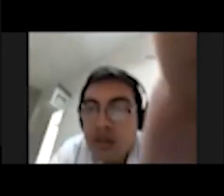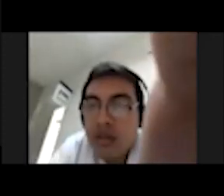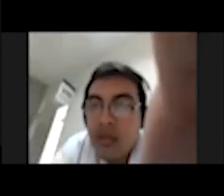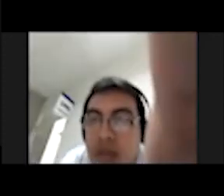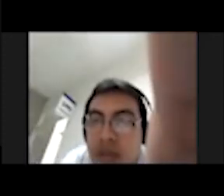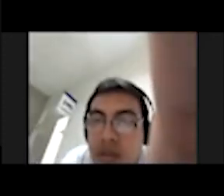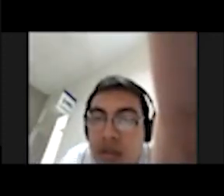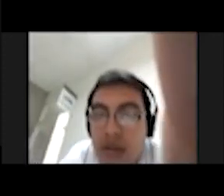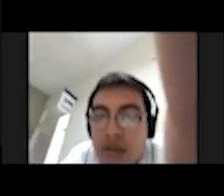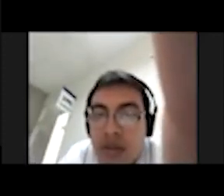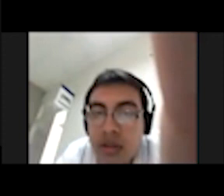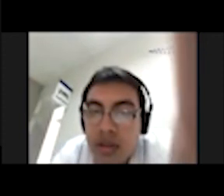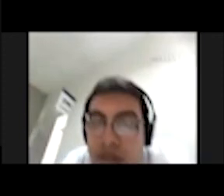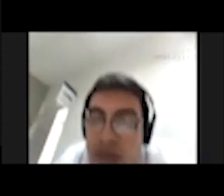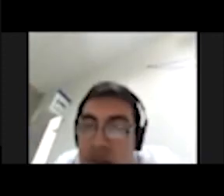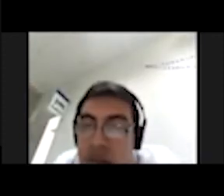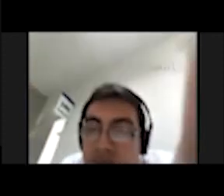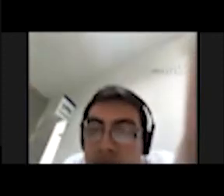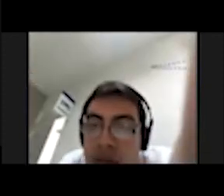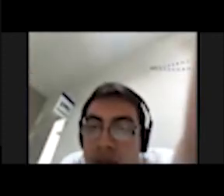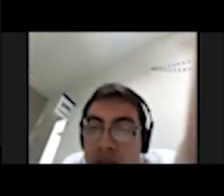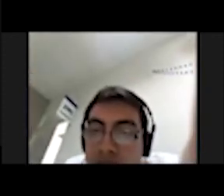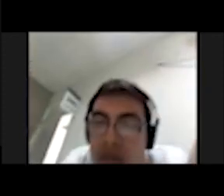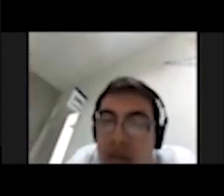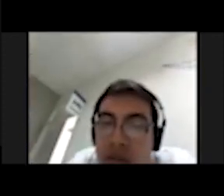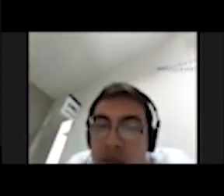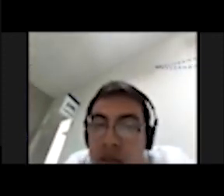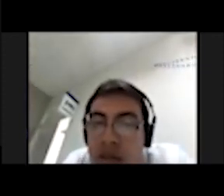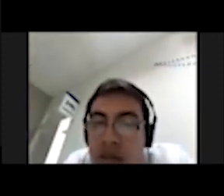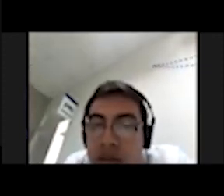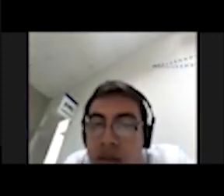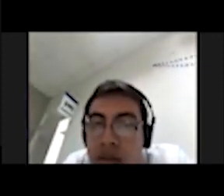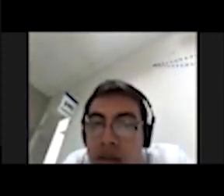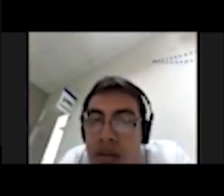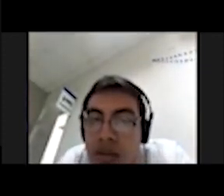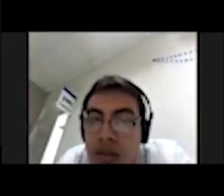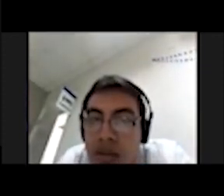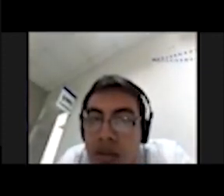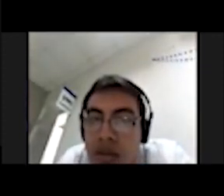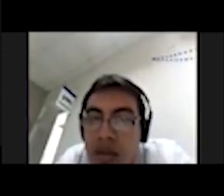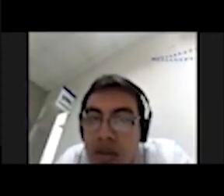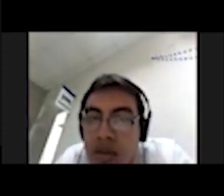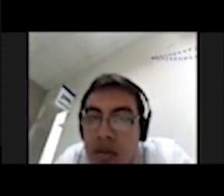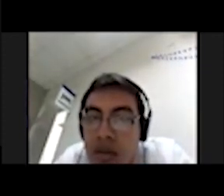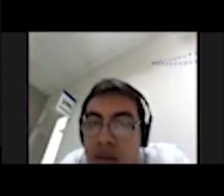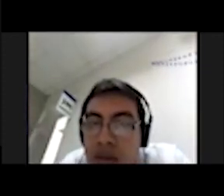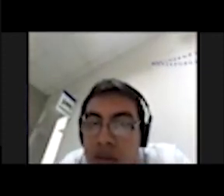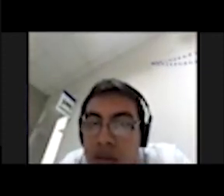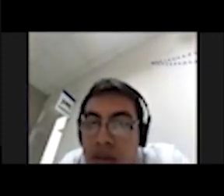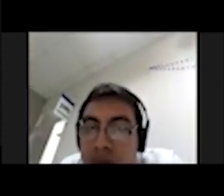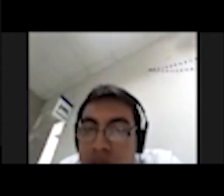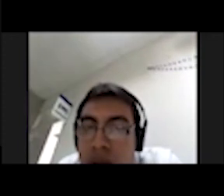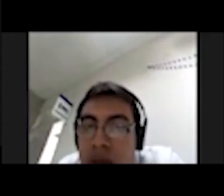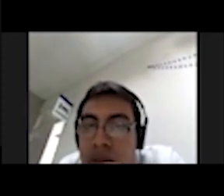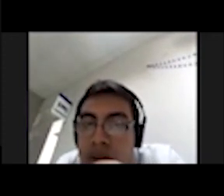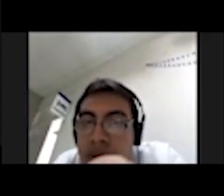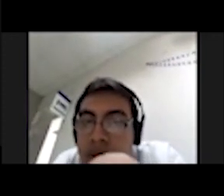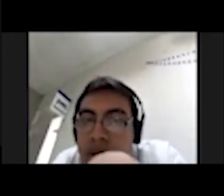abrupta, transitoria y completa, asociada a incapacidad de mantener el tono